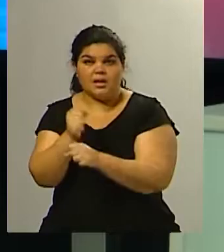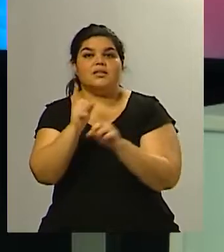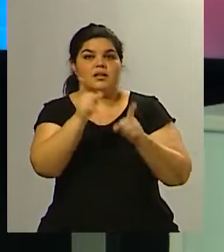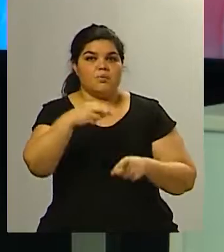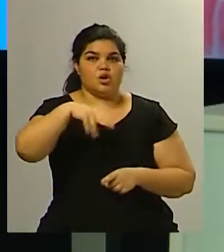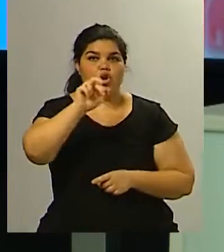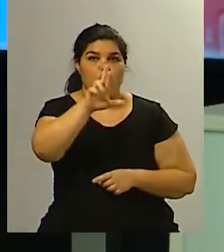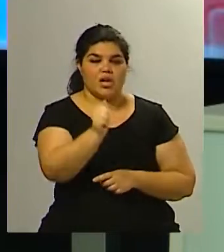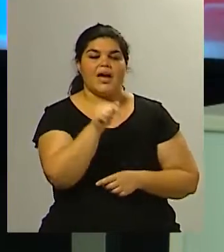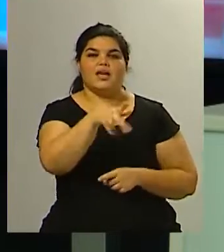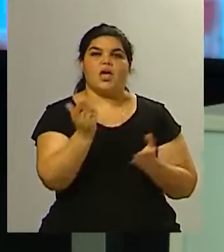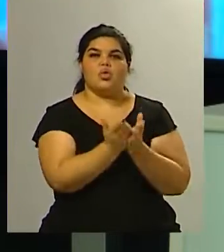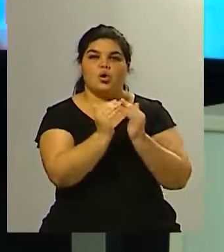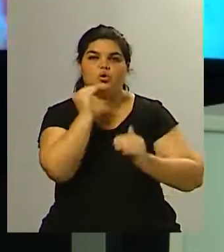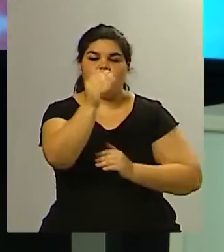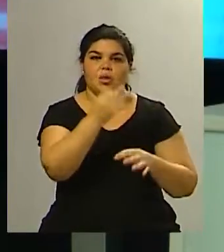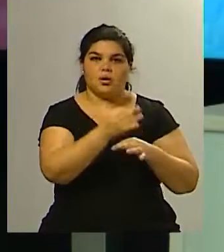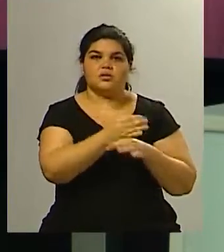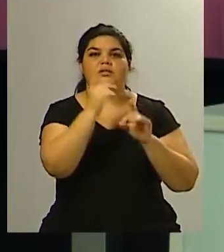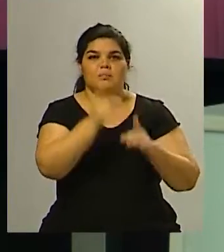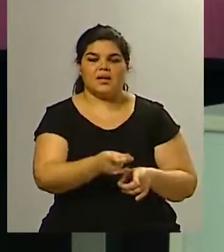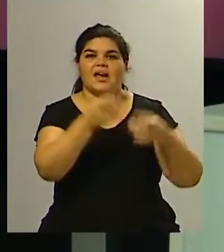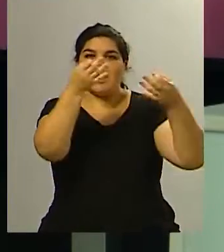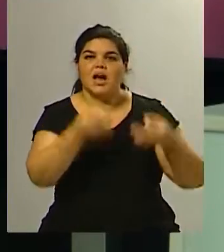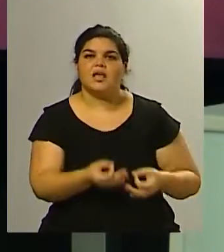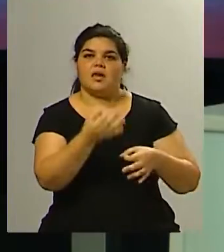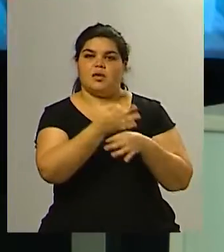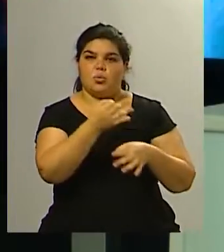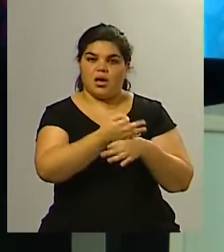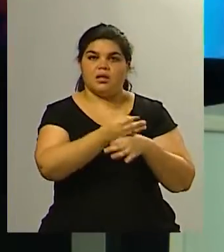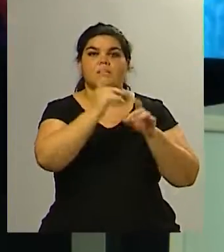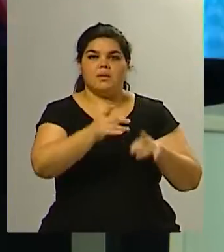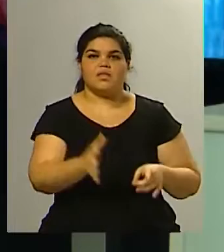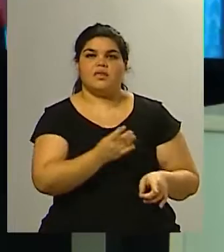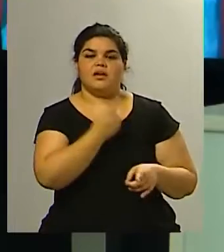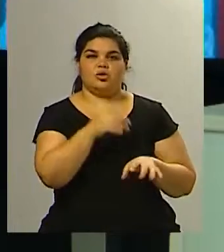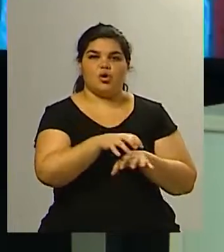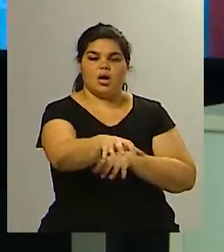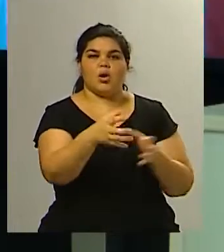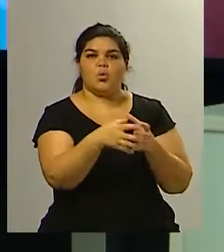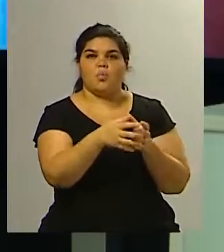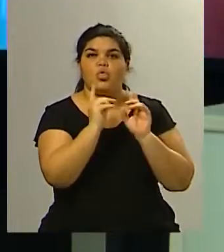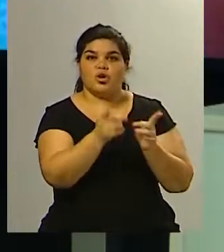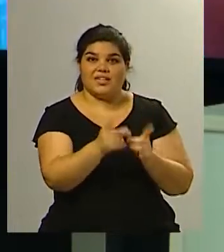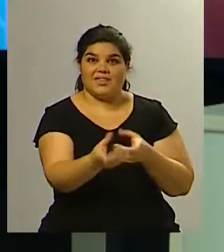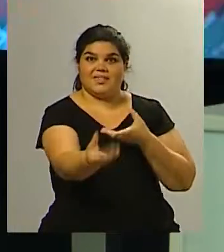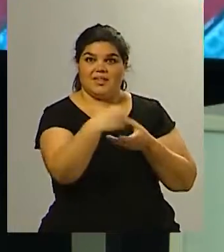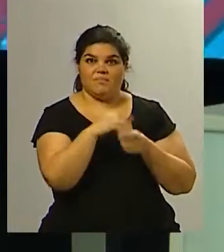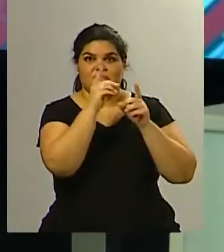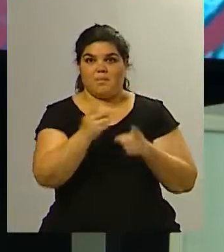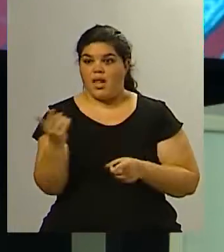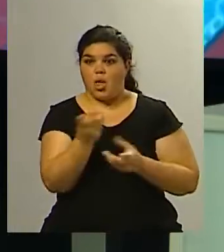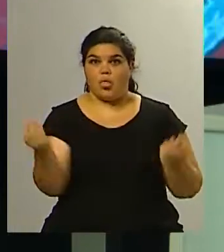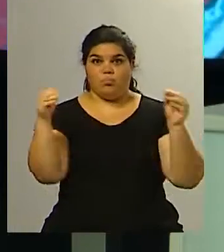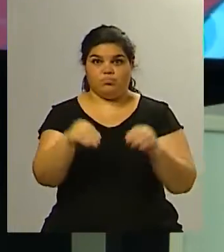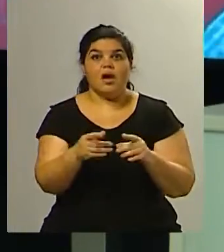es doctora en educación, especialista en calidad educativa y además directora del Departamento de Aplicación Docente. Le decimos a ustedes que están ahí del otro lado que se